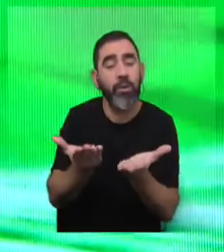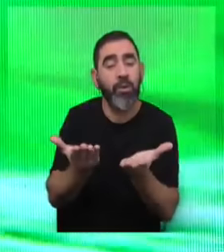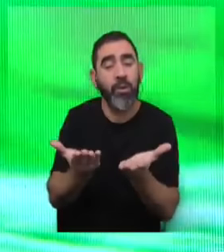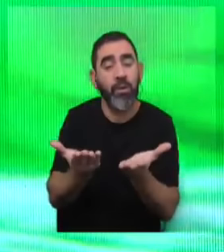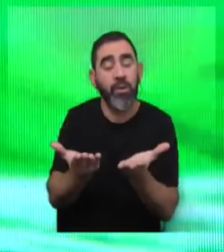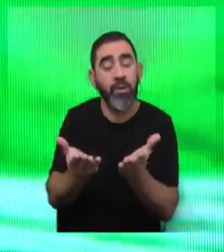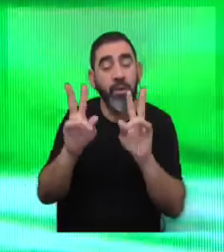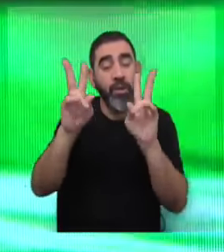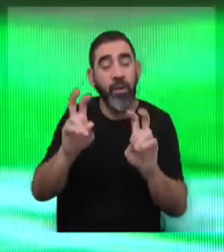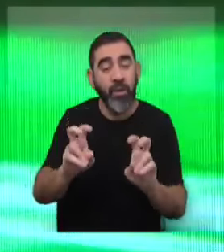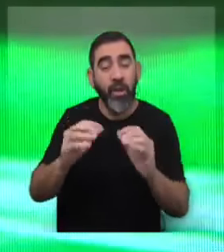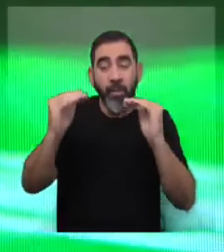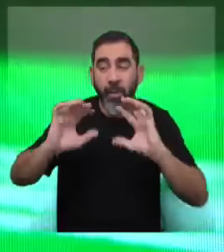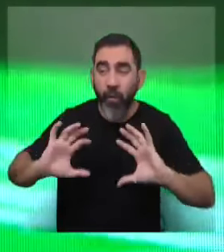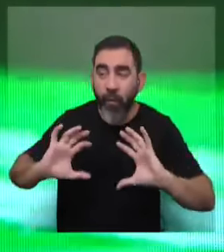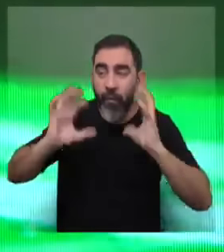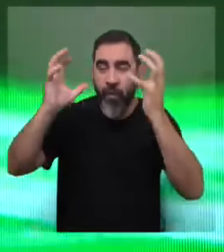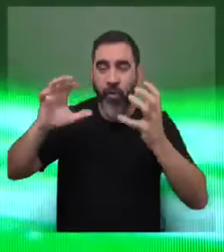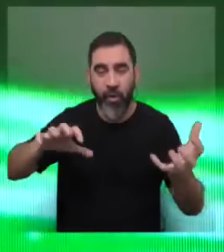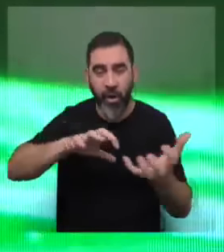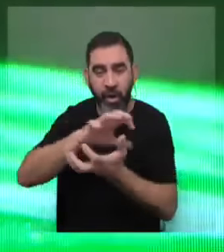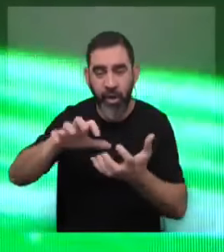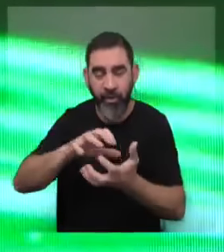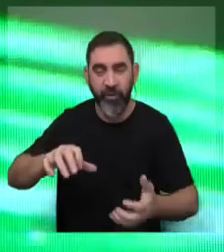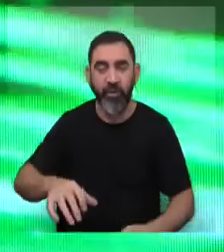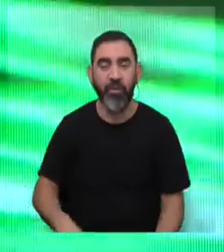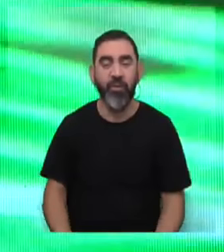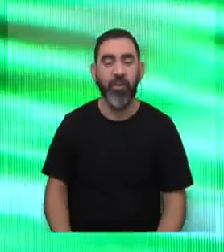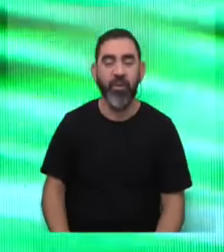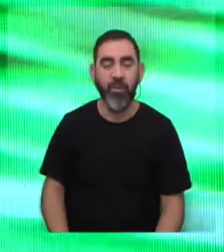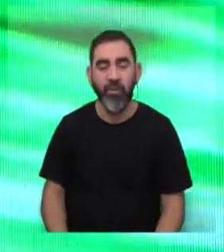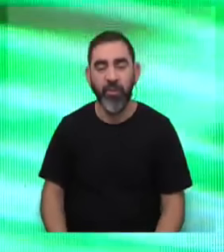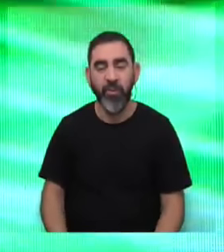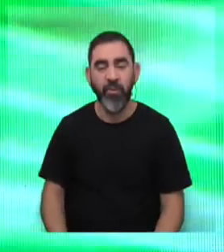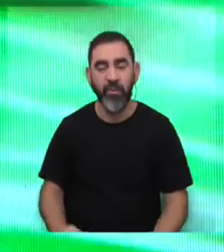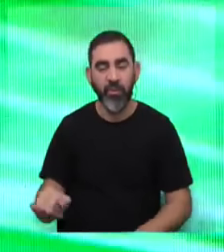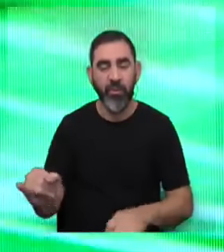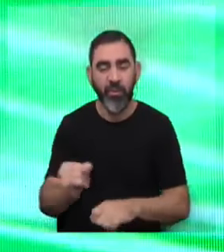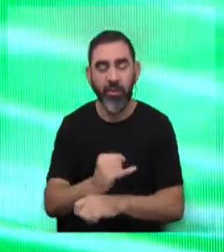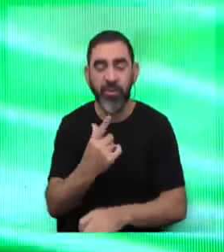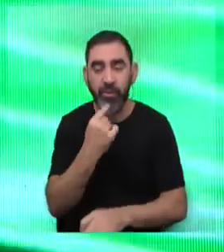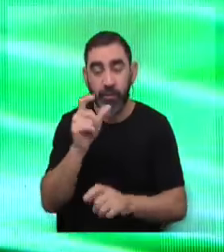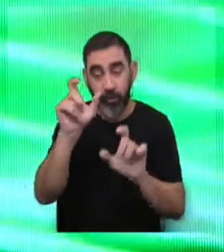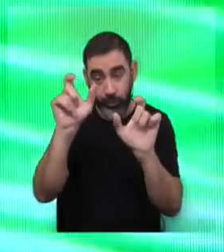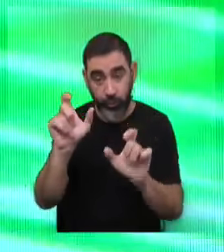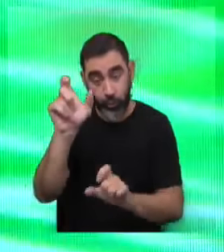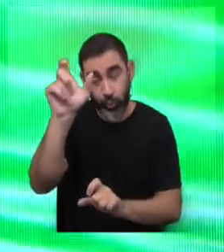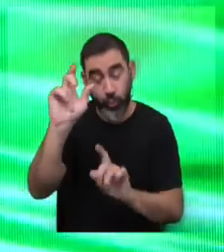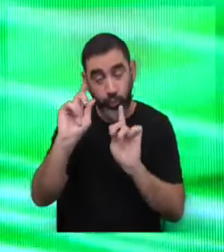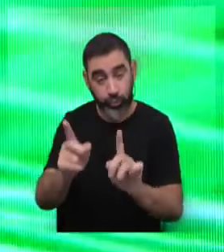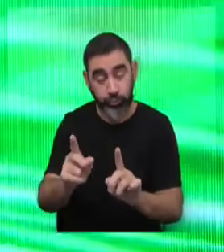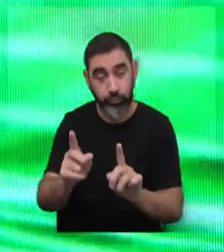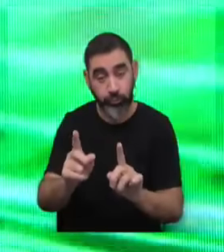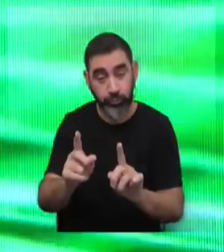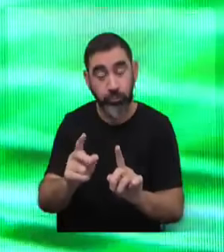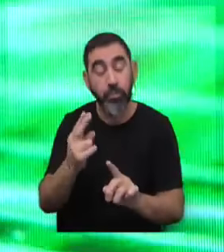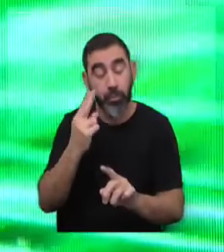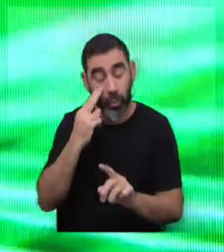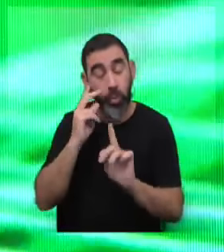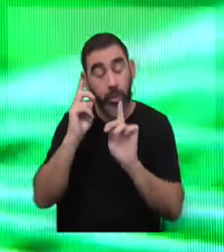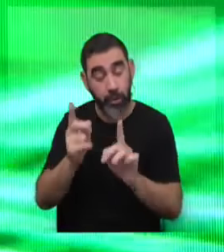tratamiento menos violento de los conflictos sociales la institución policial que también sigue representando